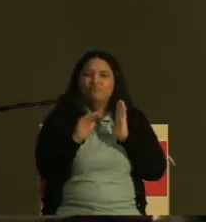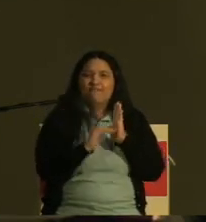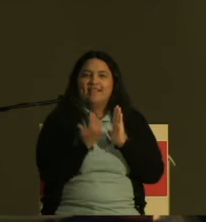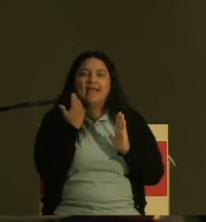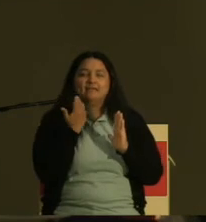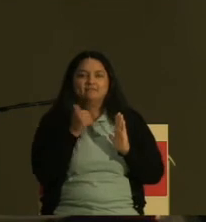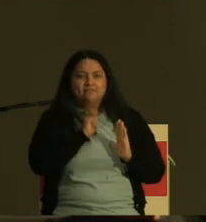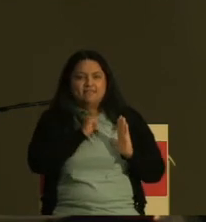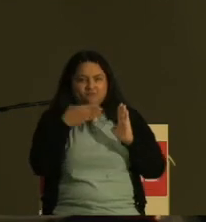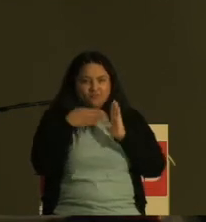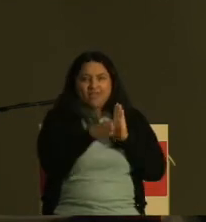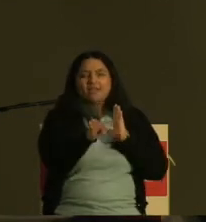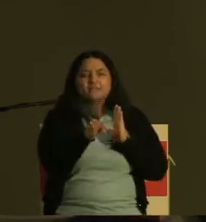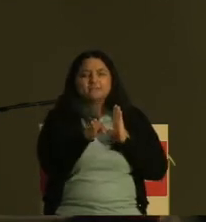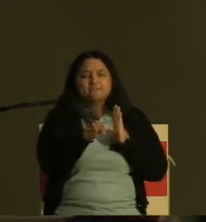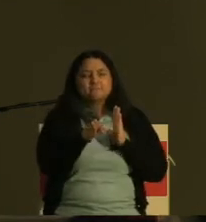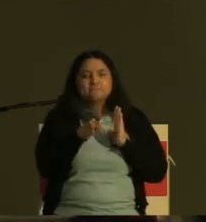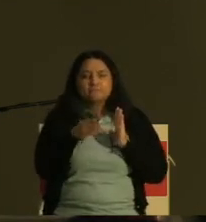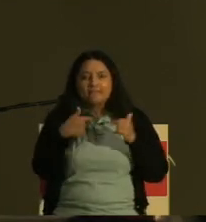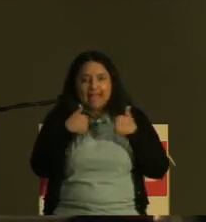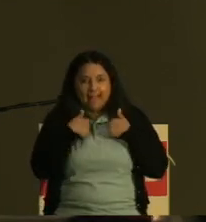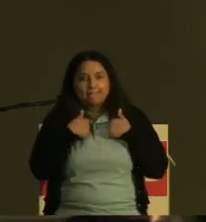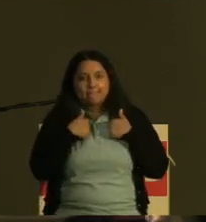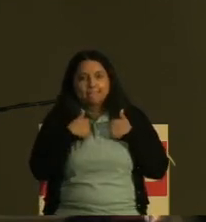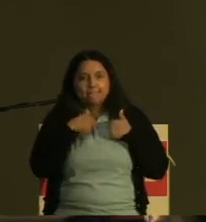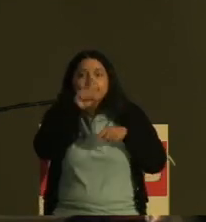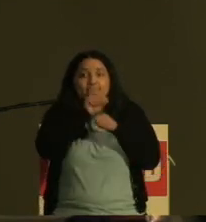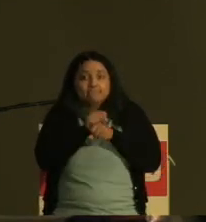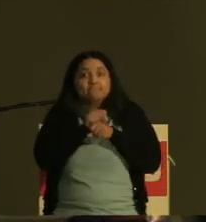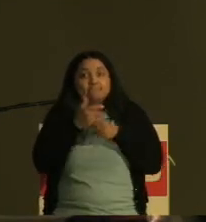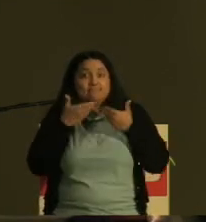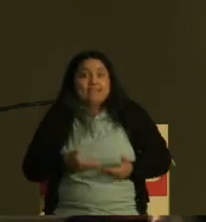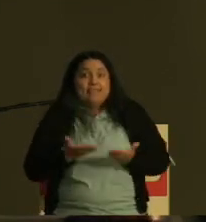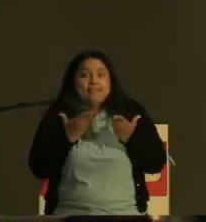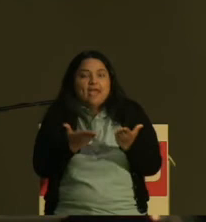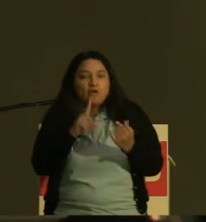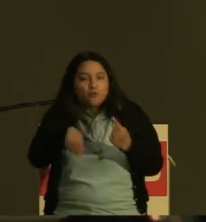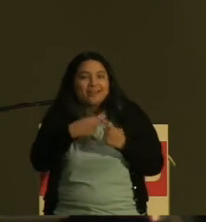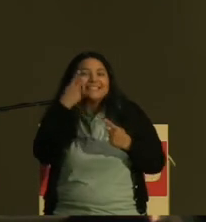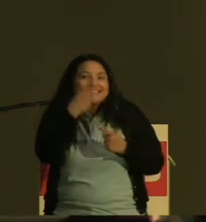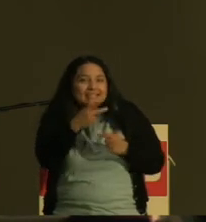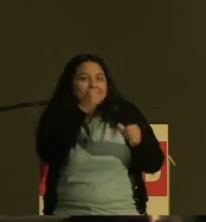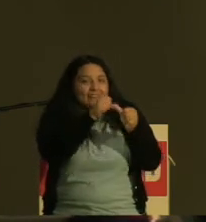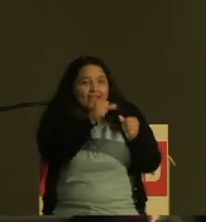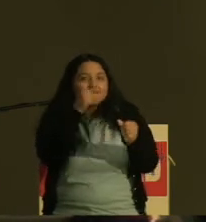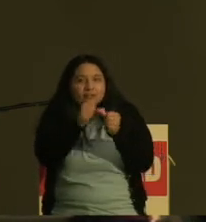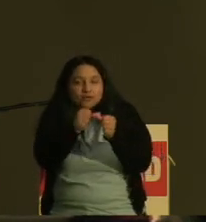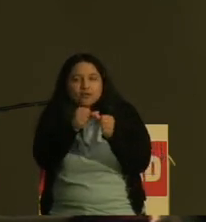sí. Ahí, entonces ahora está por acá. Yo existo cuando veo en letra de molde, ¿no? En letra...